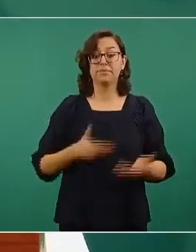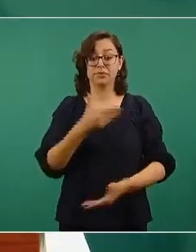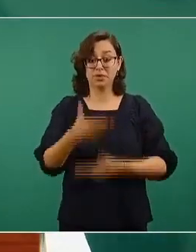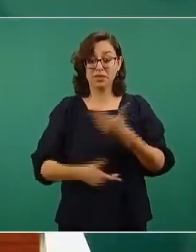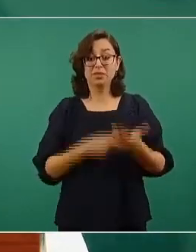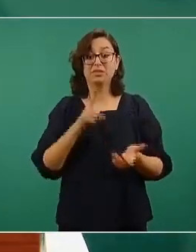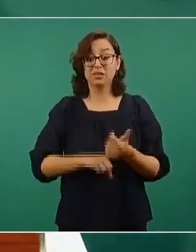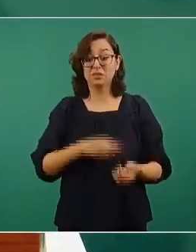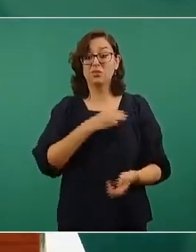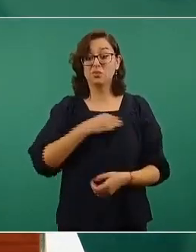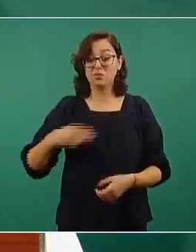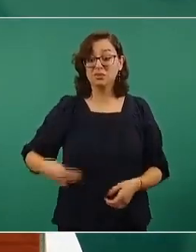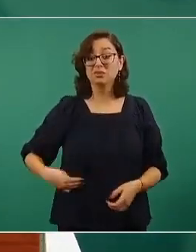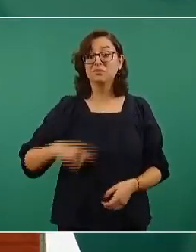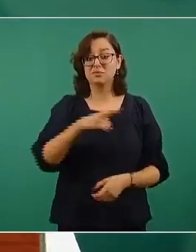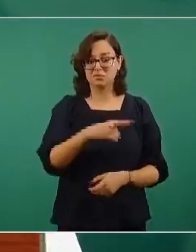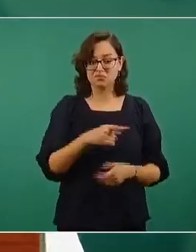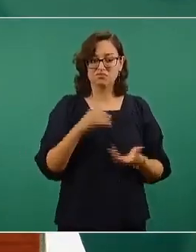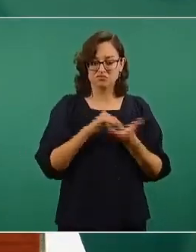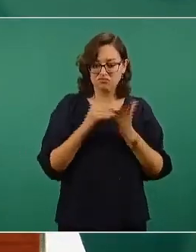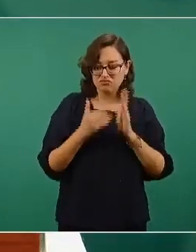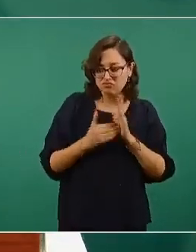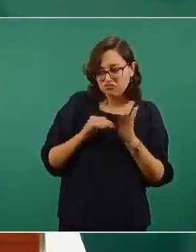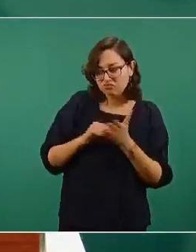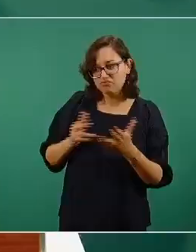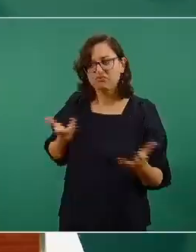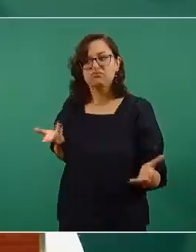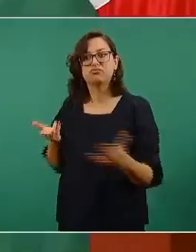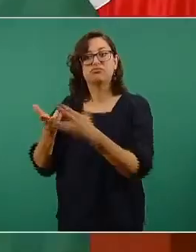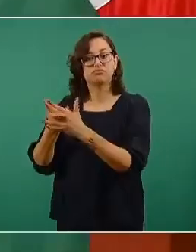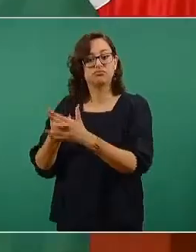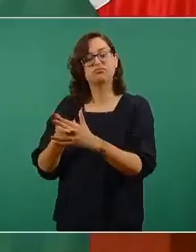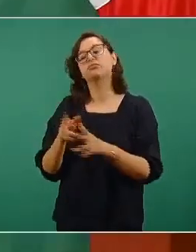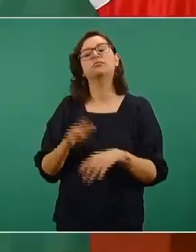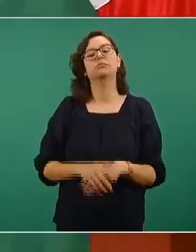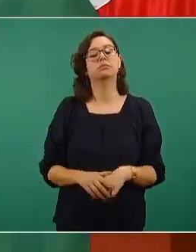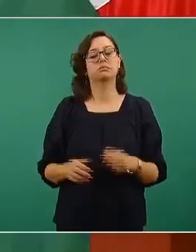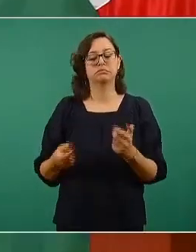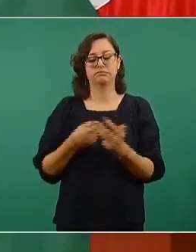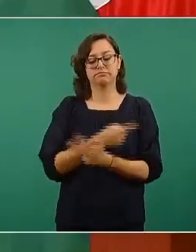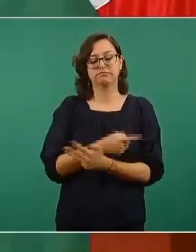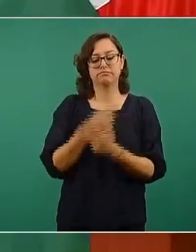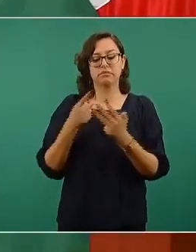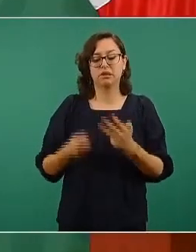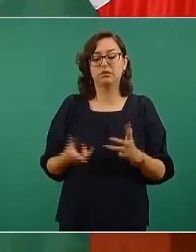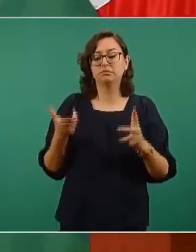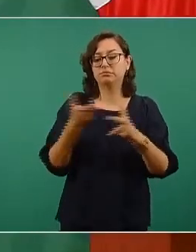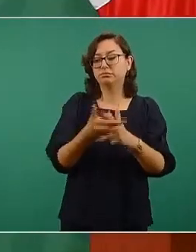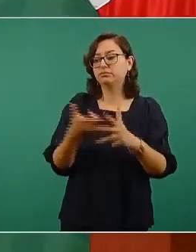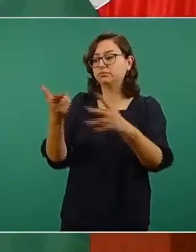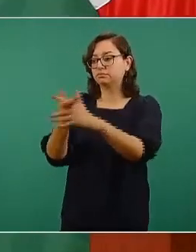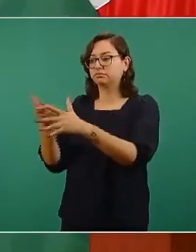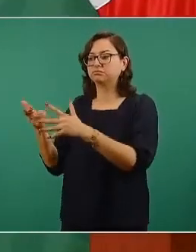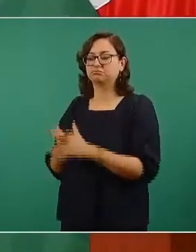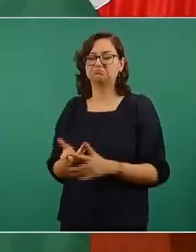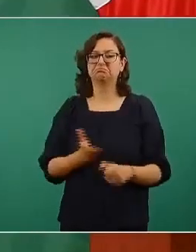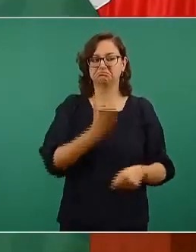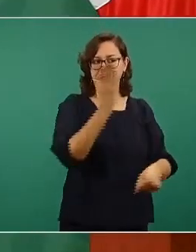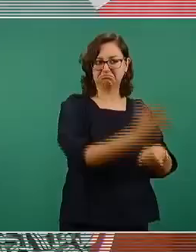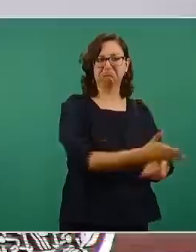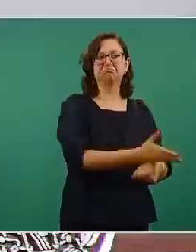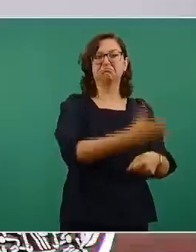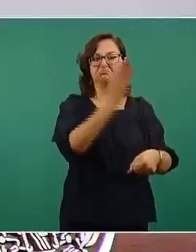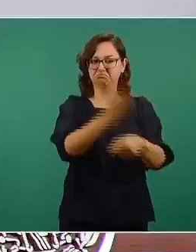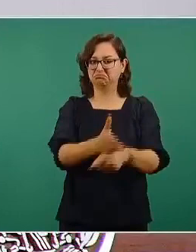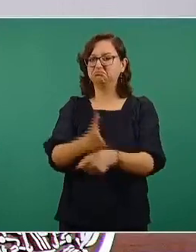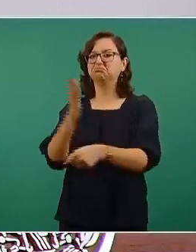municipio. Como estos 3 casos, esperamos que ningún otro quede impune.